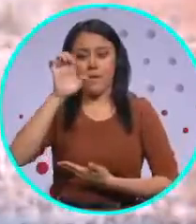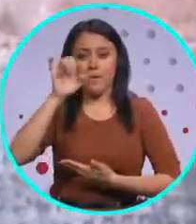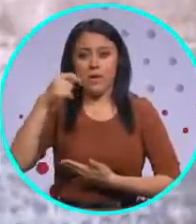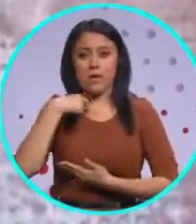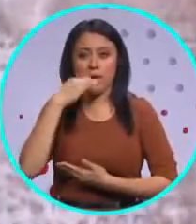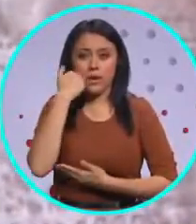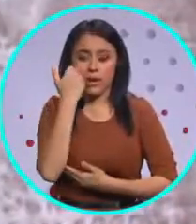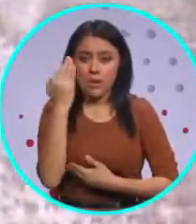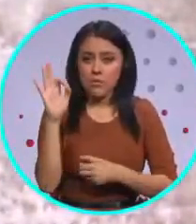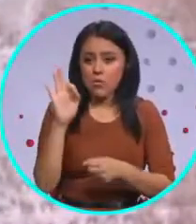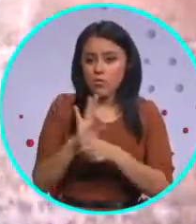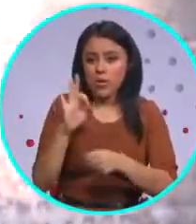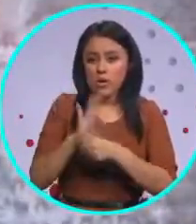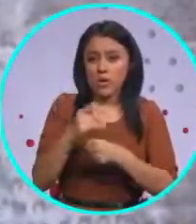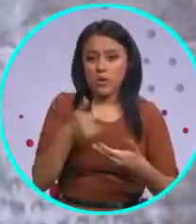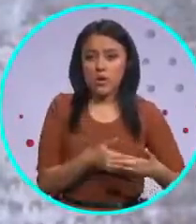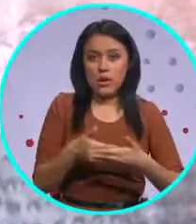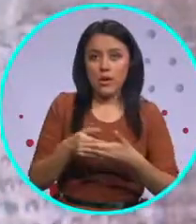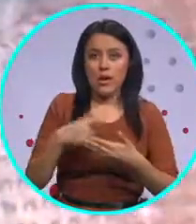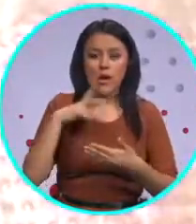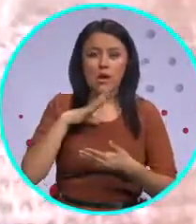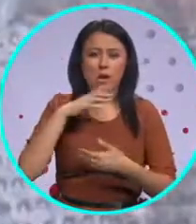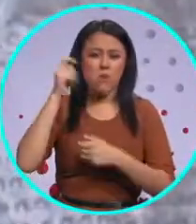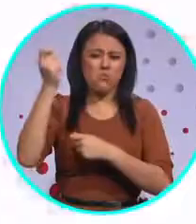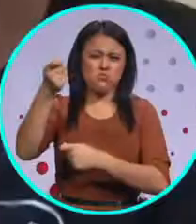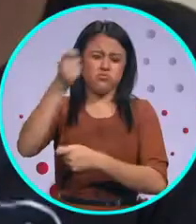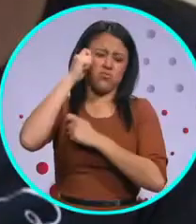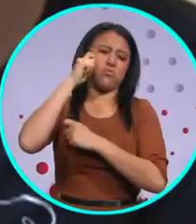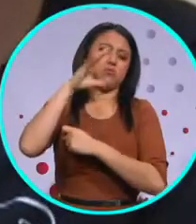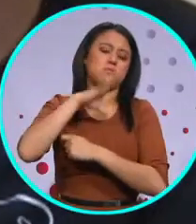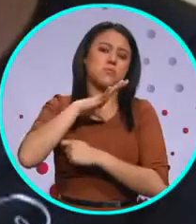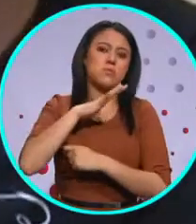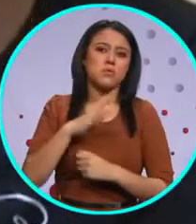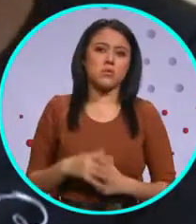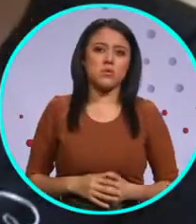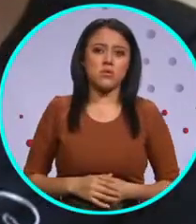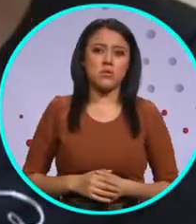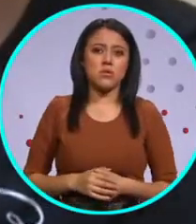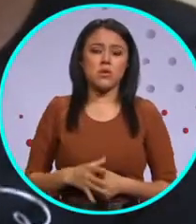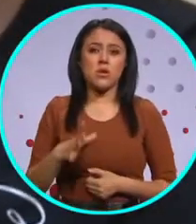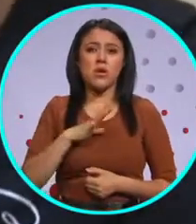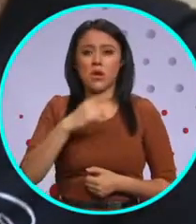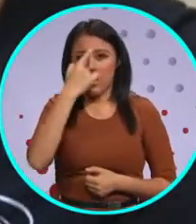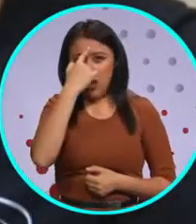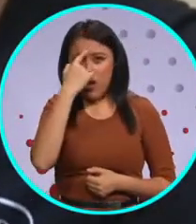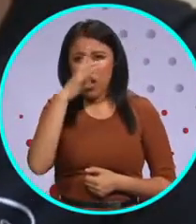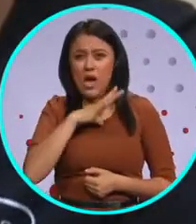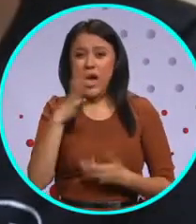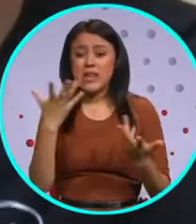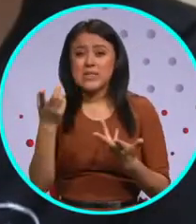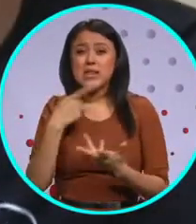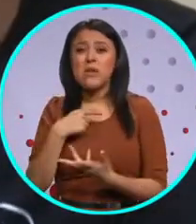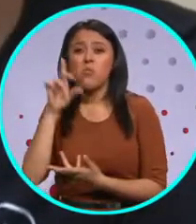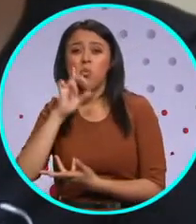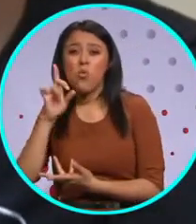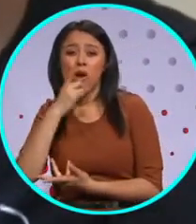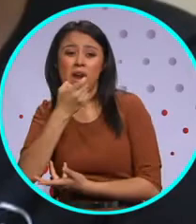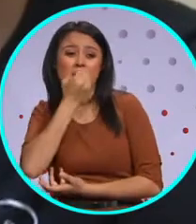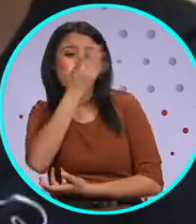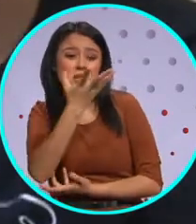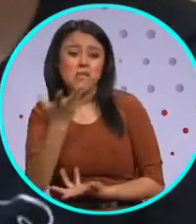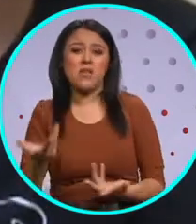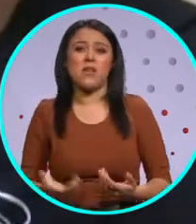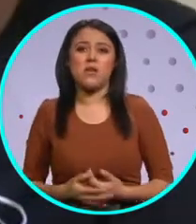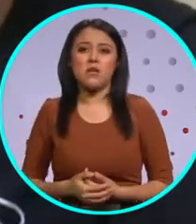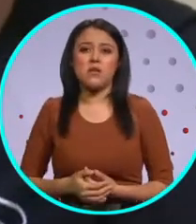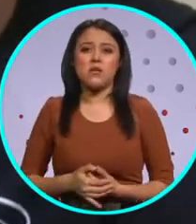protegerla se descuidó y recibió el golpe de un tubo en la frente le dice miren ya le hicieron un hoyo en la cabeza y gritándoles los que lo querían matar ellos